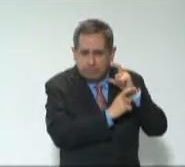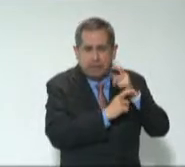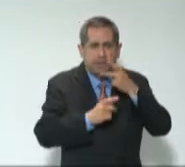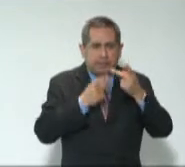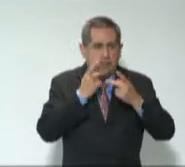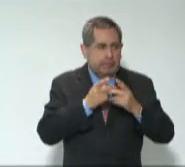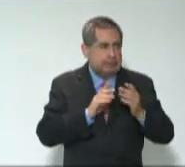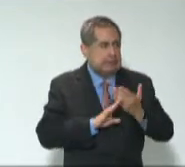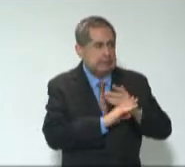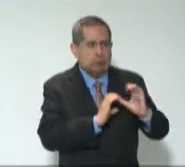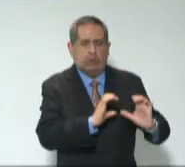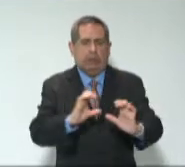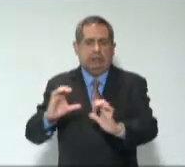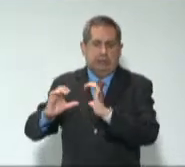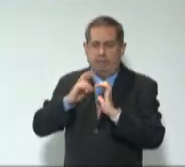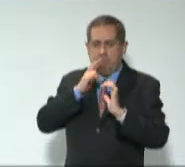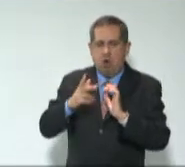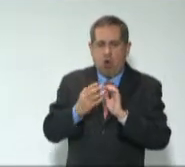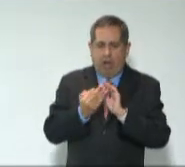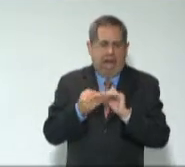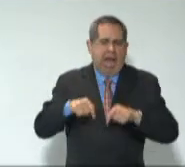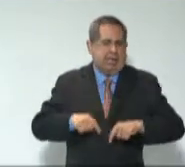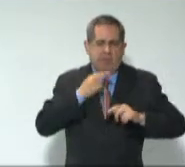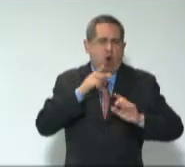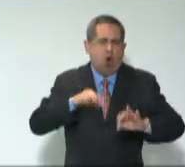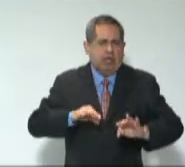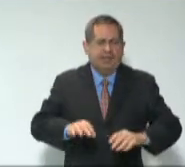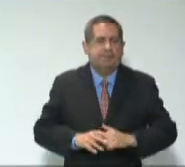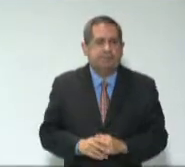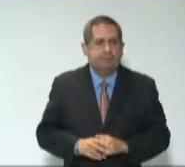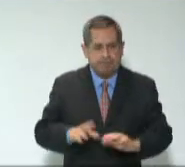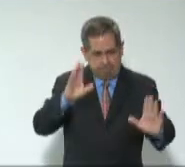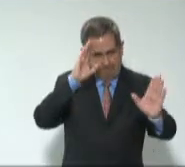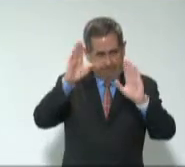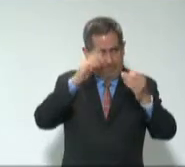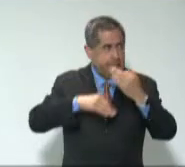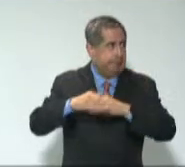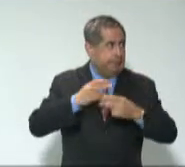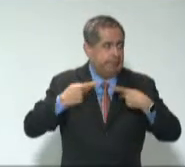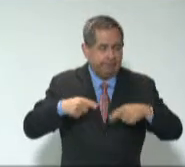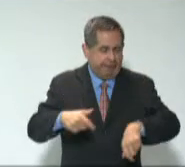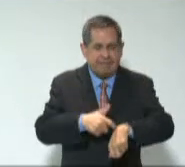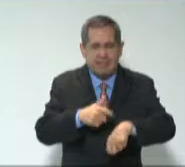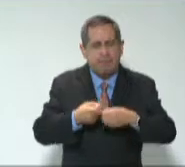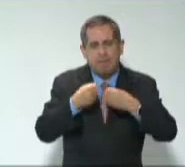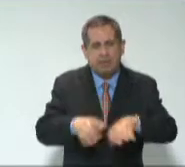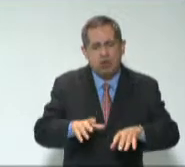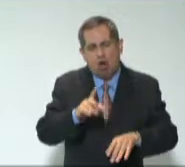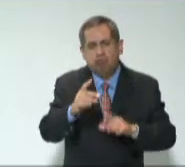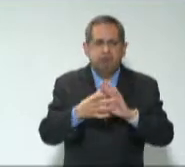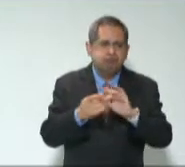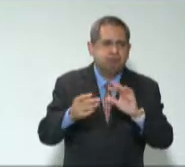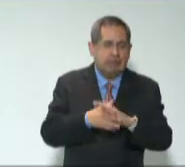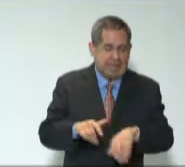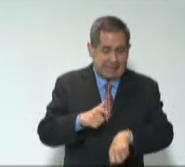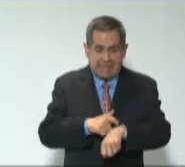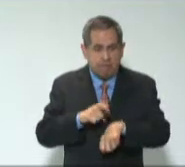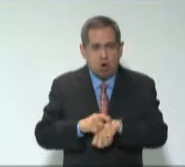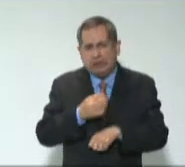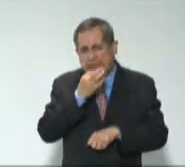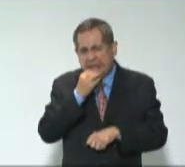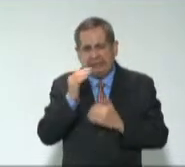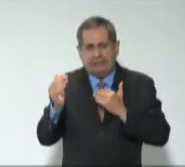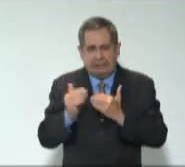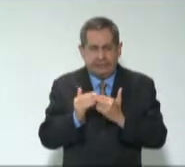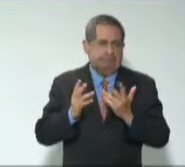riesgo a nadie en ese sentido bueno saludo a todos los panelistas no quiero perder el tiempo porque es muy poco lo que nos dan Pero